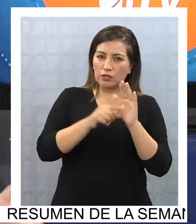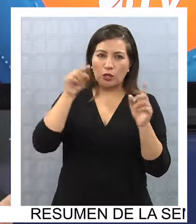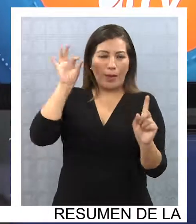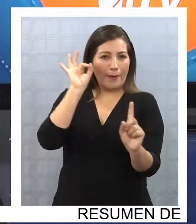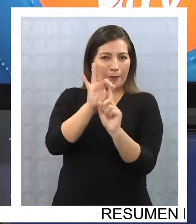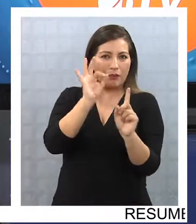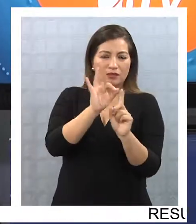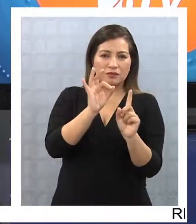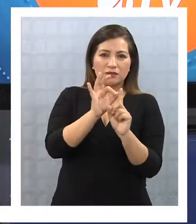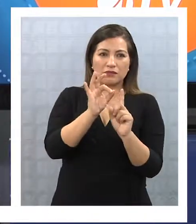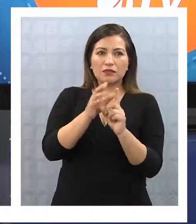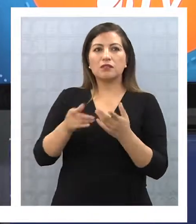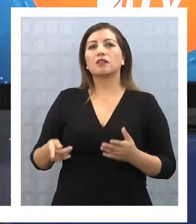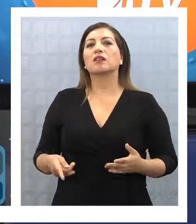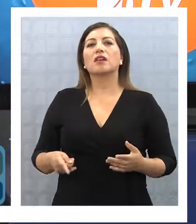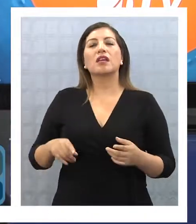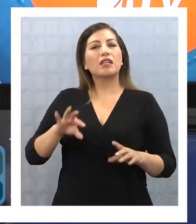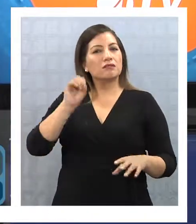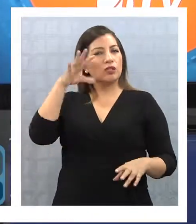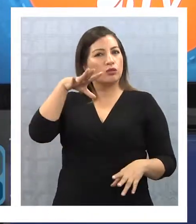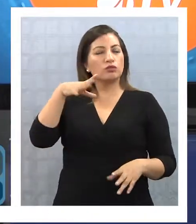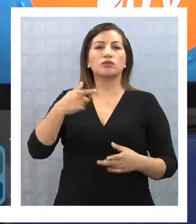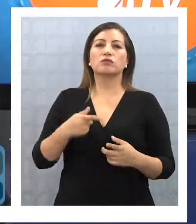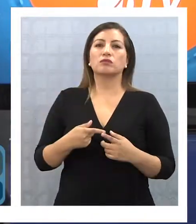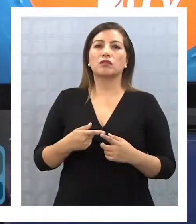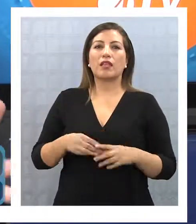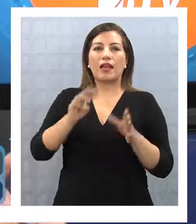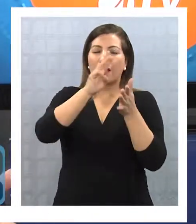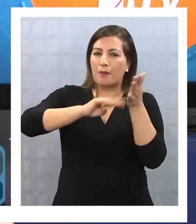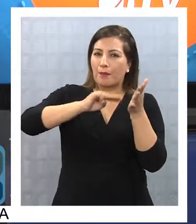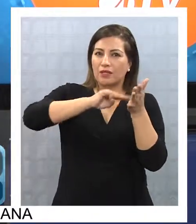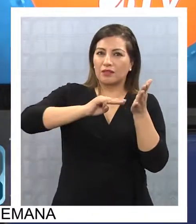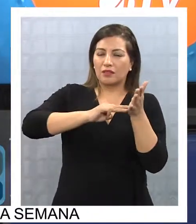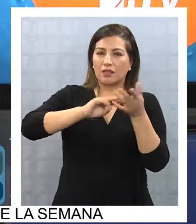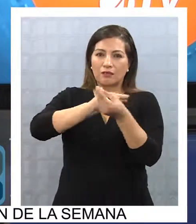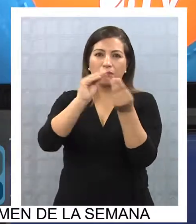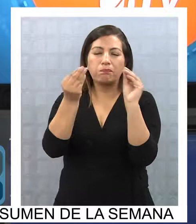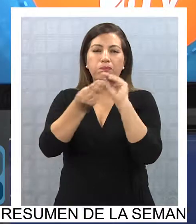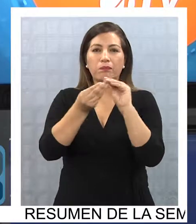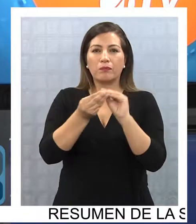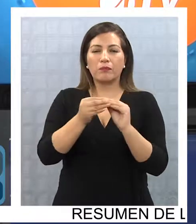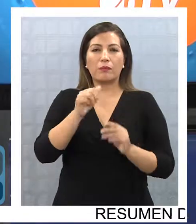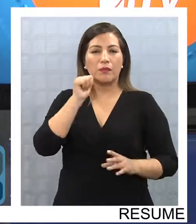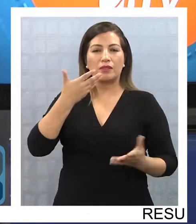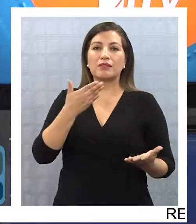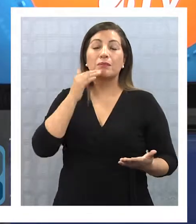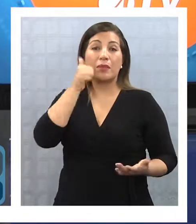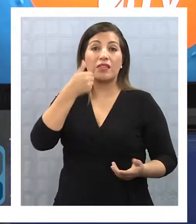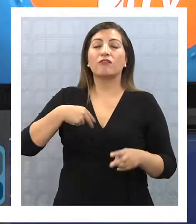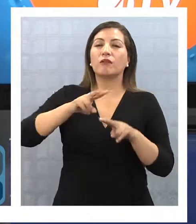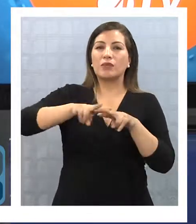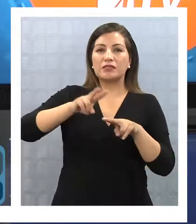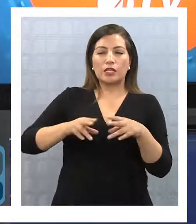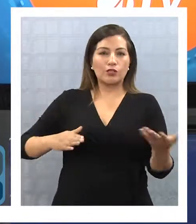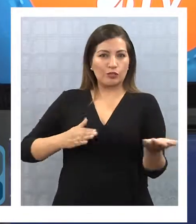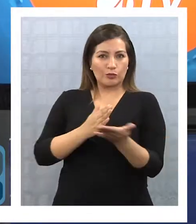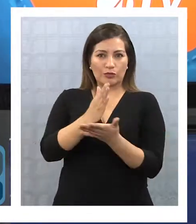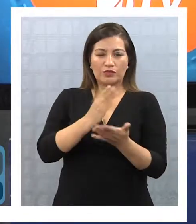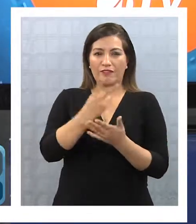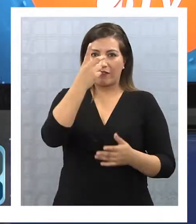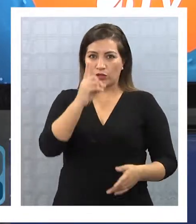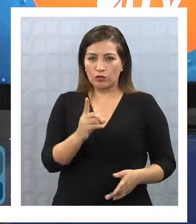en gestión de residuos, en eficiencia energética, en materias de adaptación al cambio climático, etcétera. Mañana lo hacemos y lanzamos este